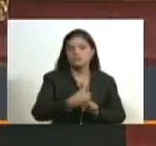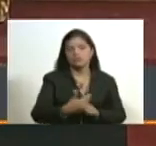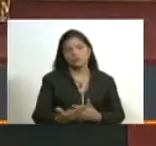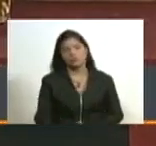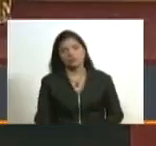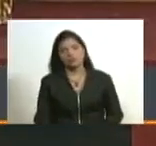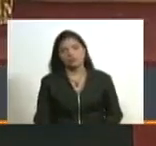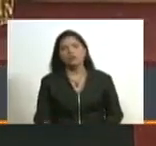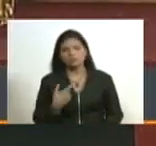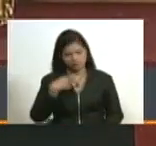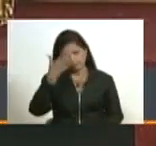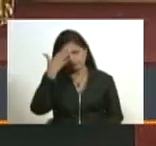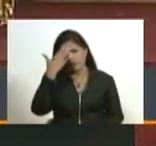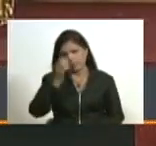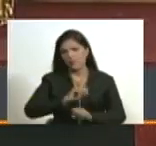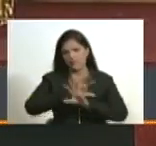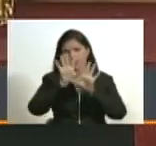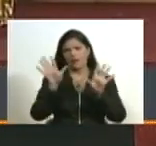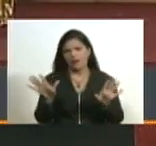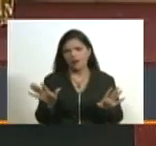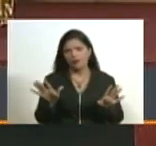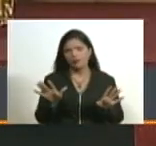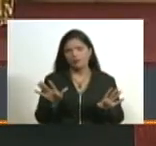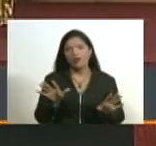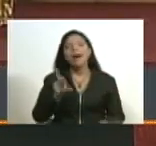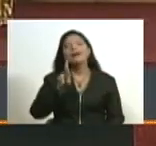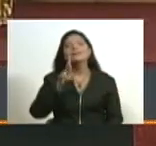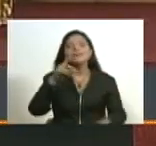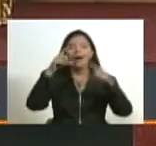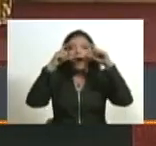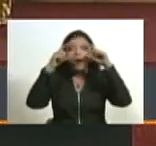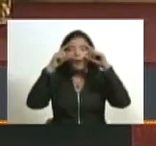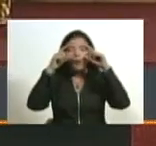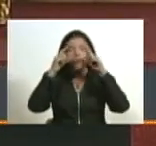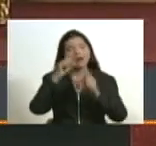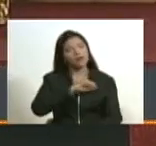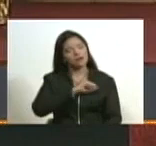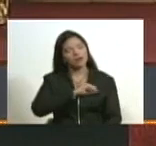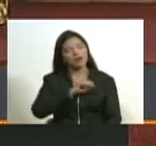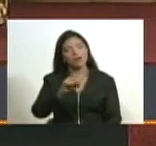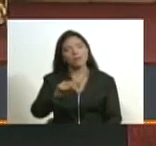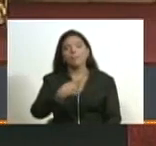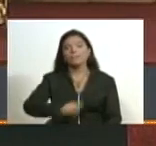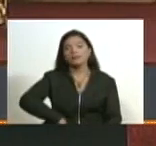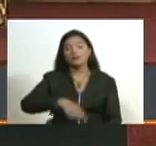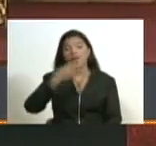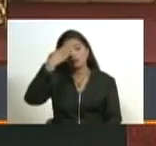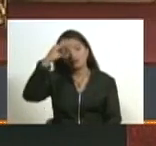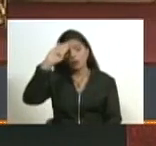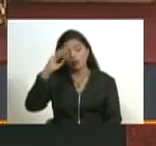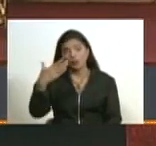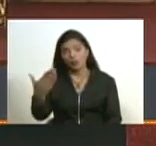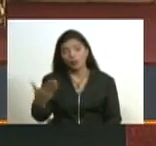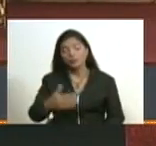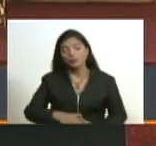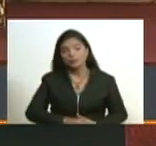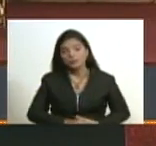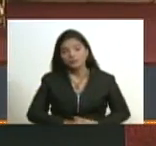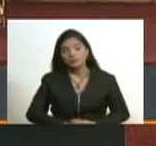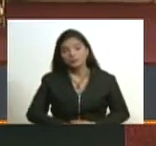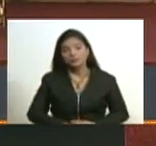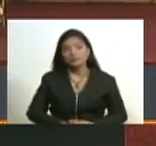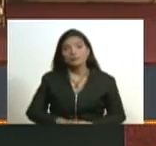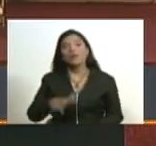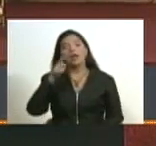De eso estamos claros. Raúl, camarada, hermano mayor, Raúl Castro Ruz, el